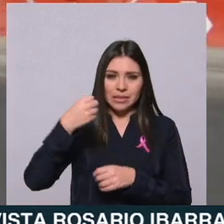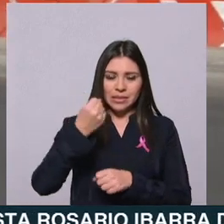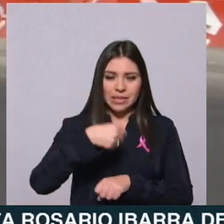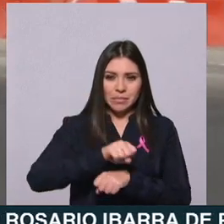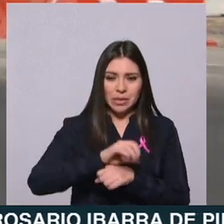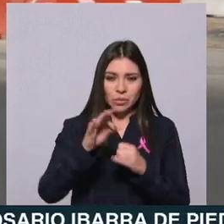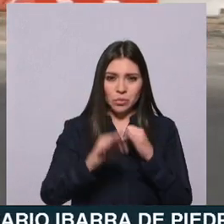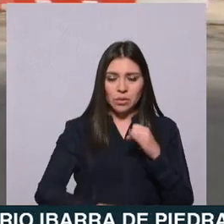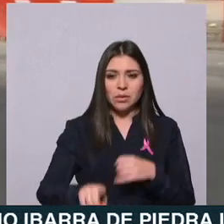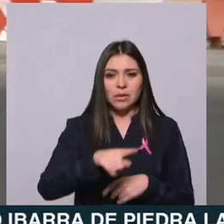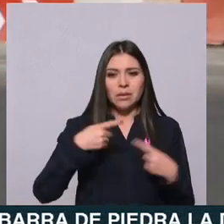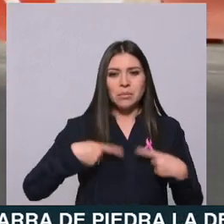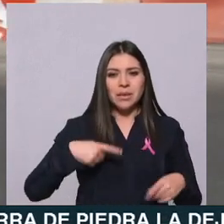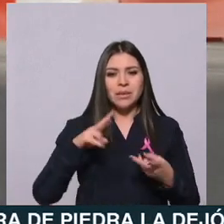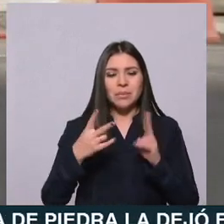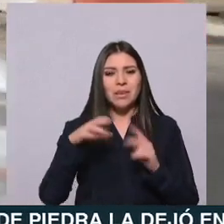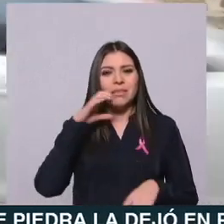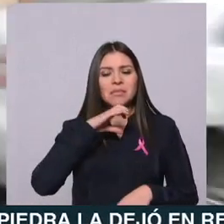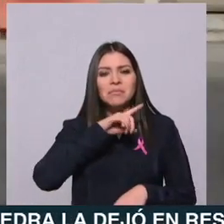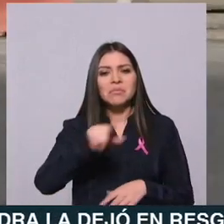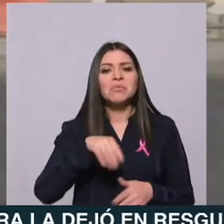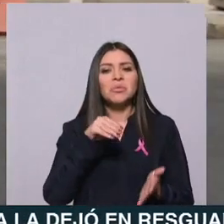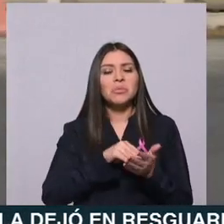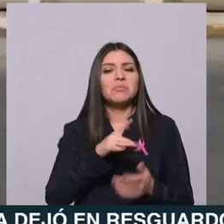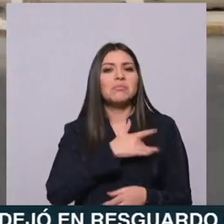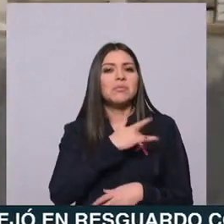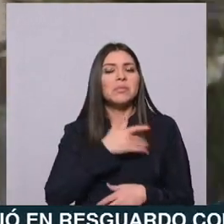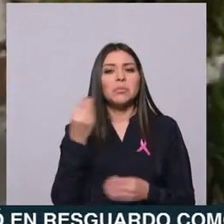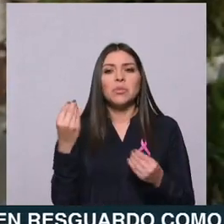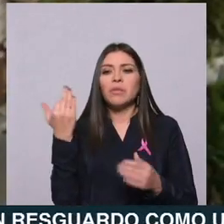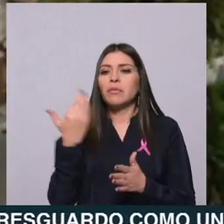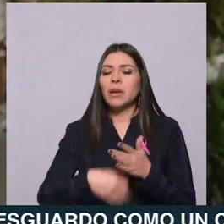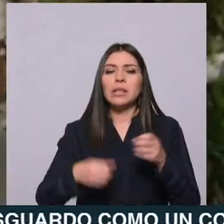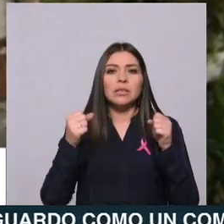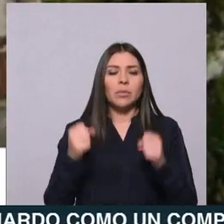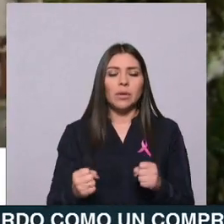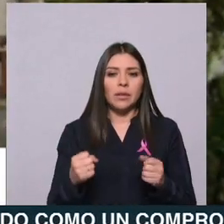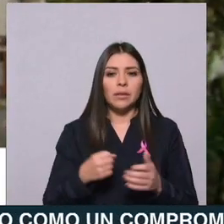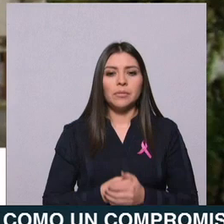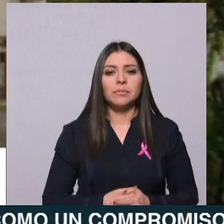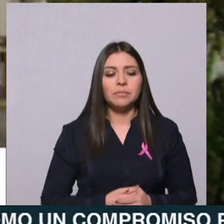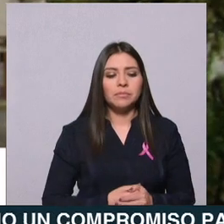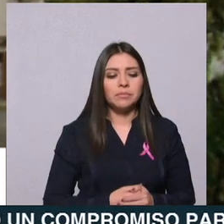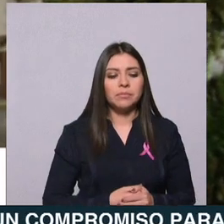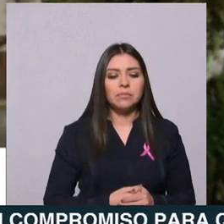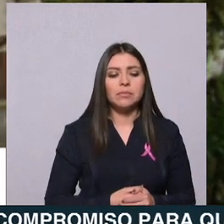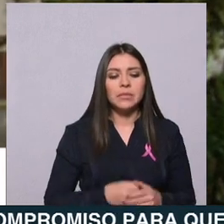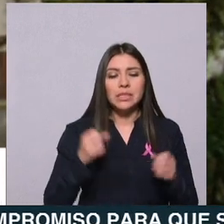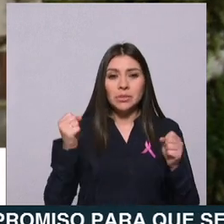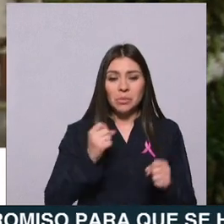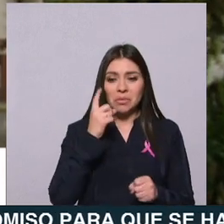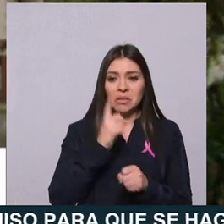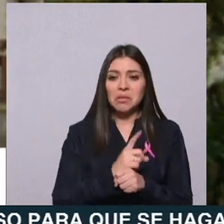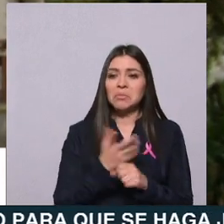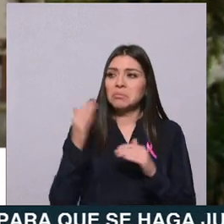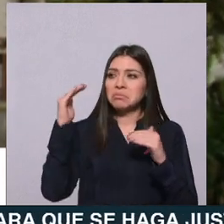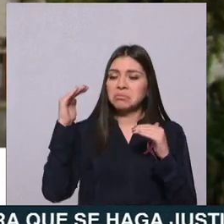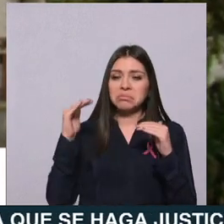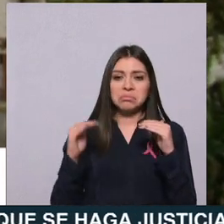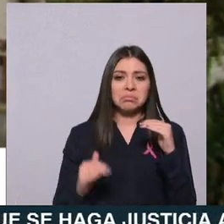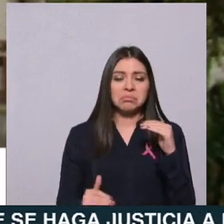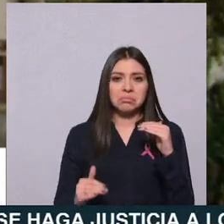Carranza siguen percibiendo un alto índice de inseguridad. En seguridad, pues sí, están muy abajo. Aún parece